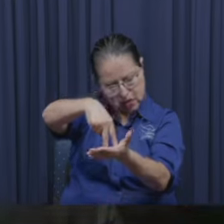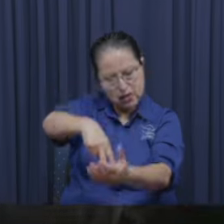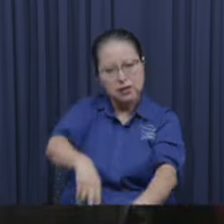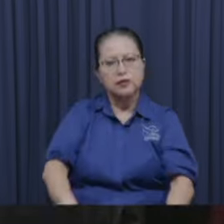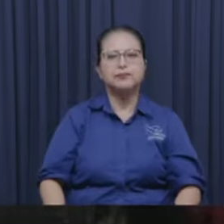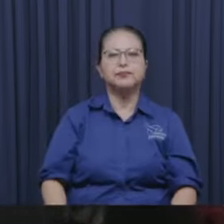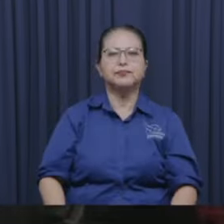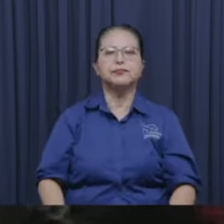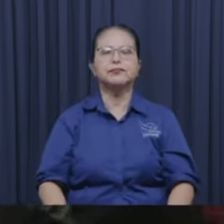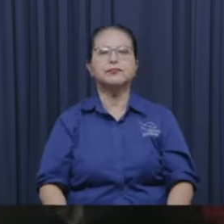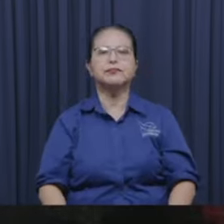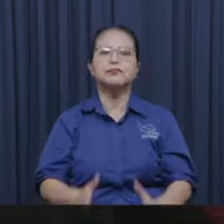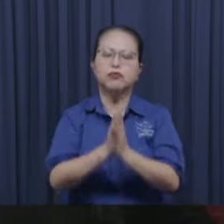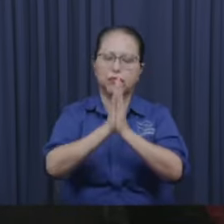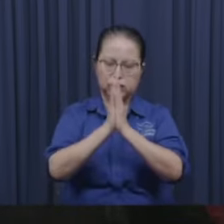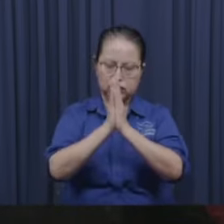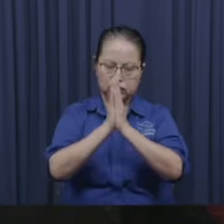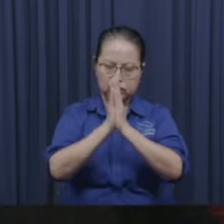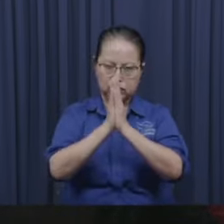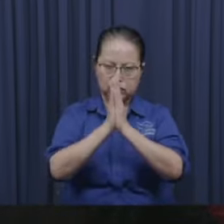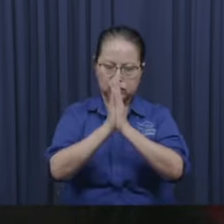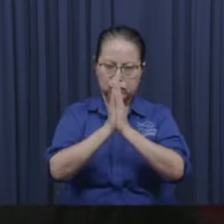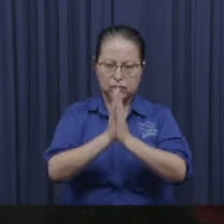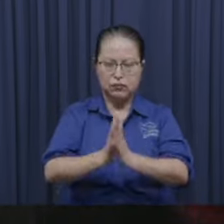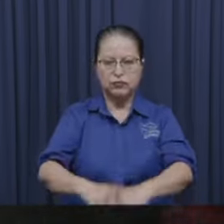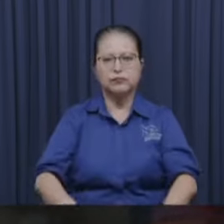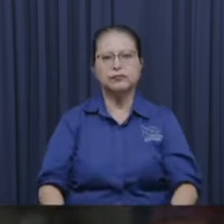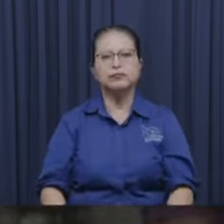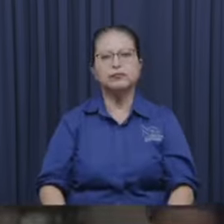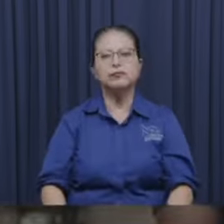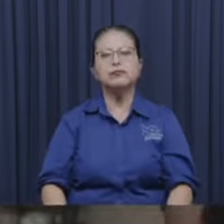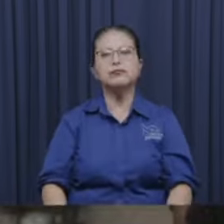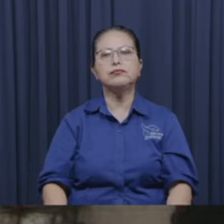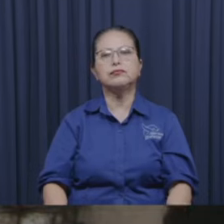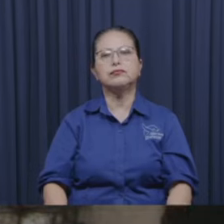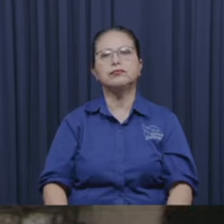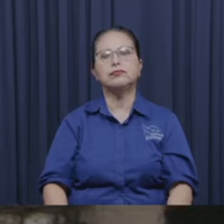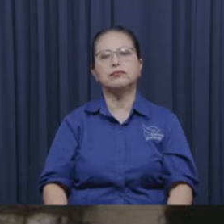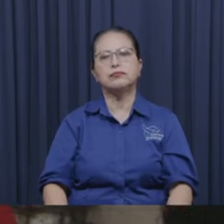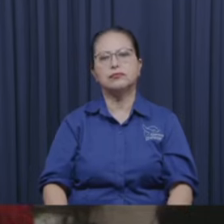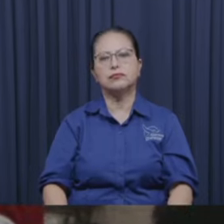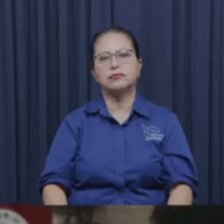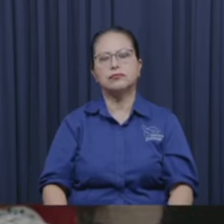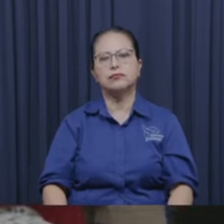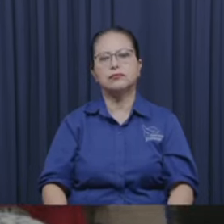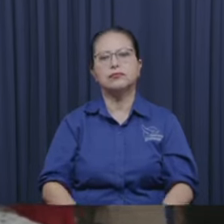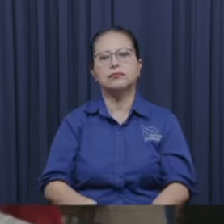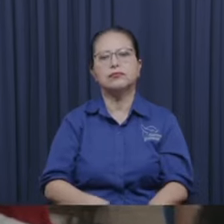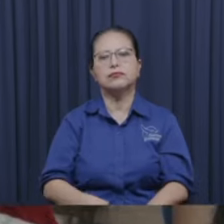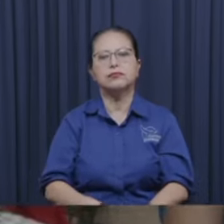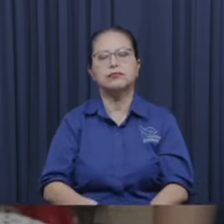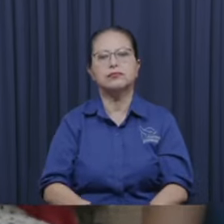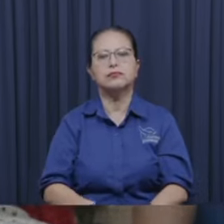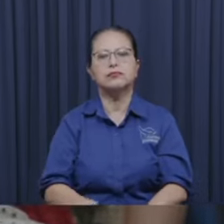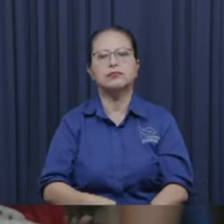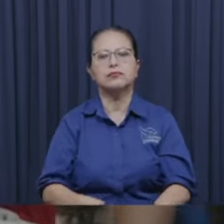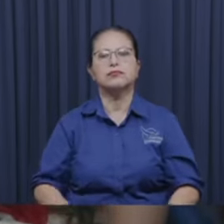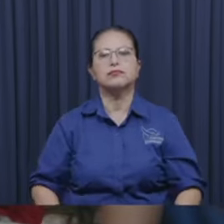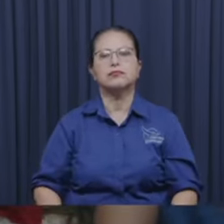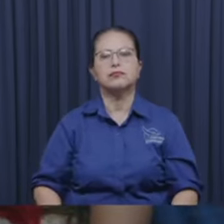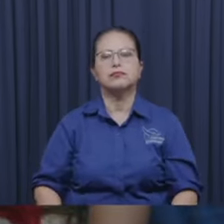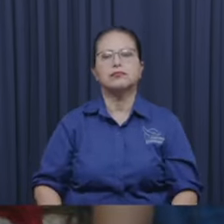pequeñitos antes porque para dar espacio a todo lo que viene y este esa rotación que